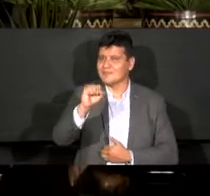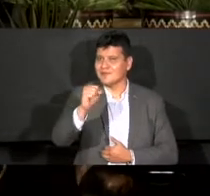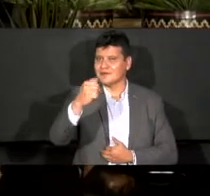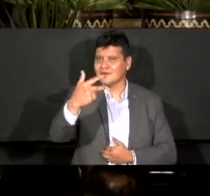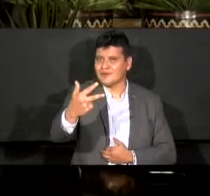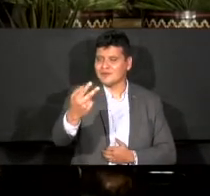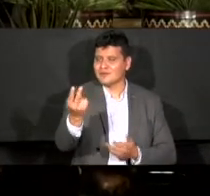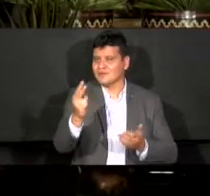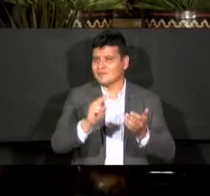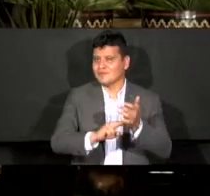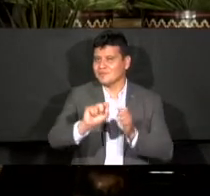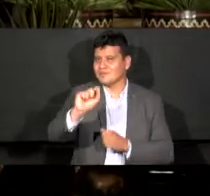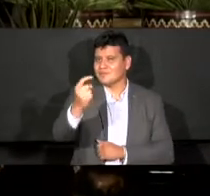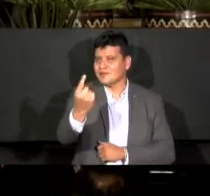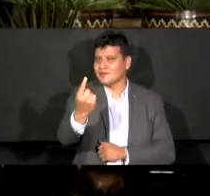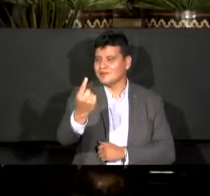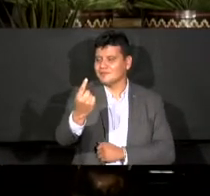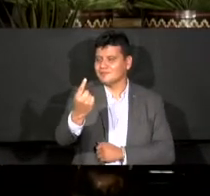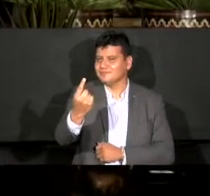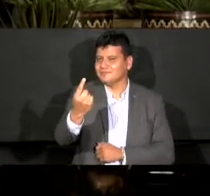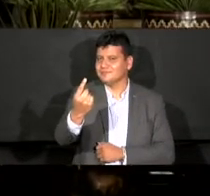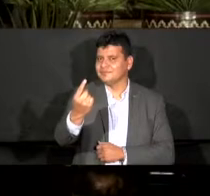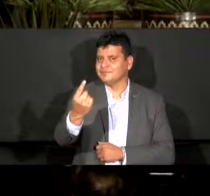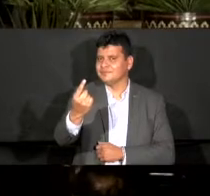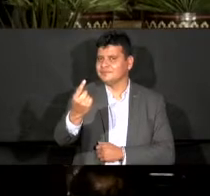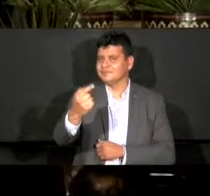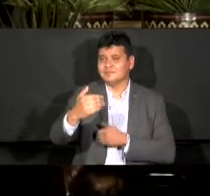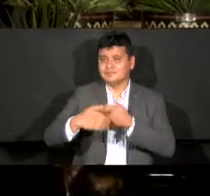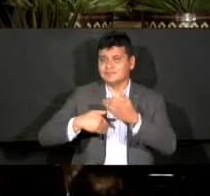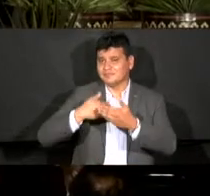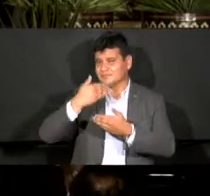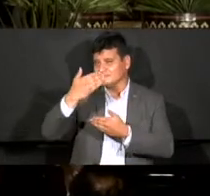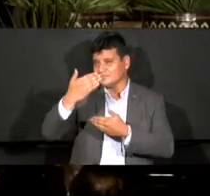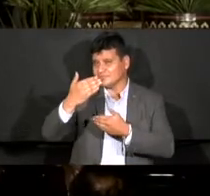de septiembre de 2021, se cita para la